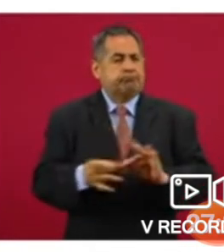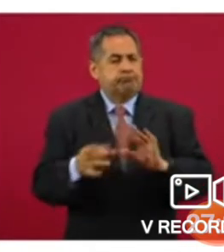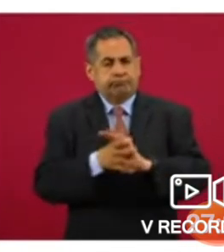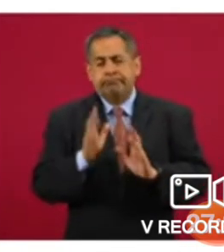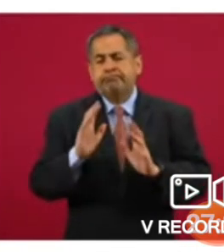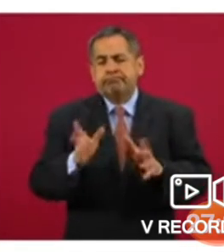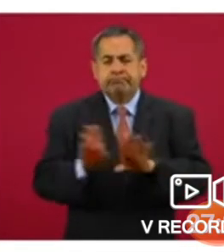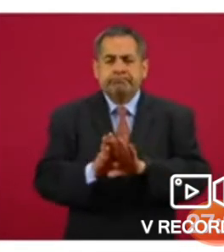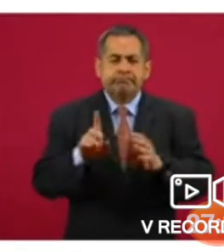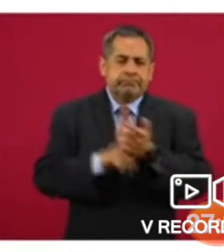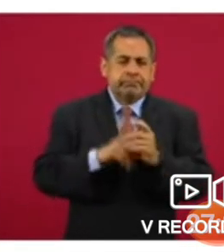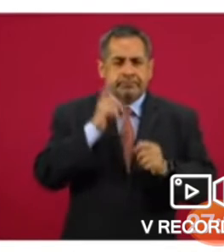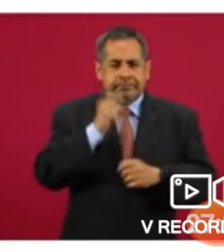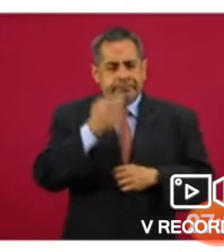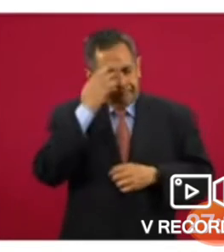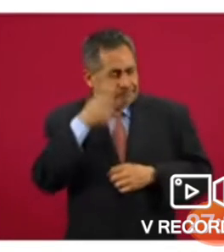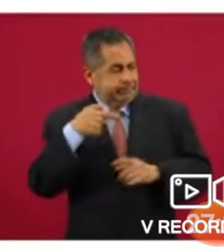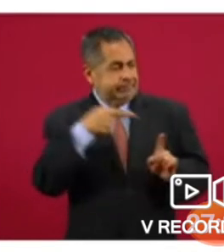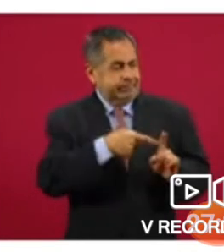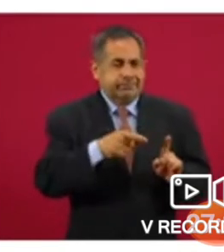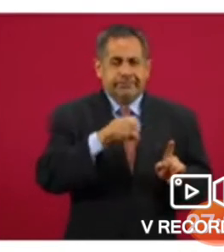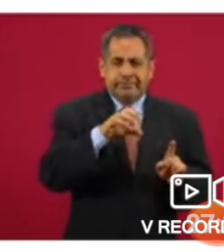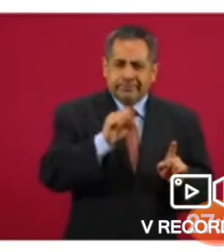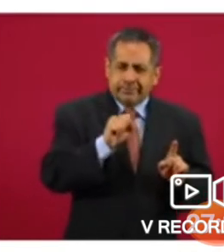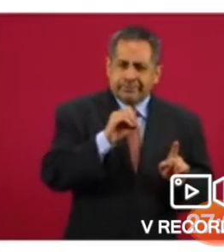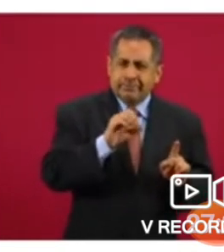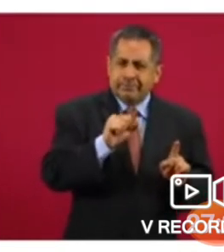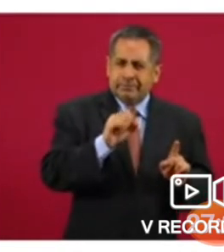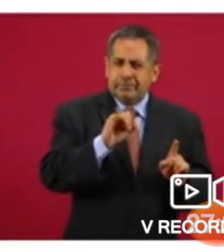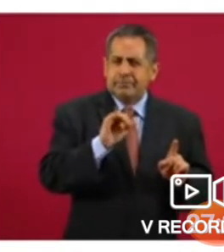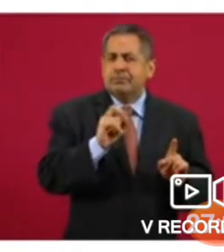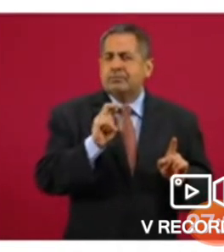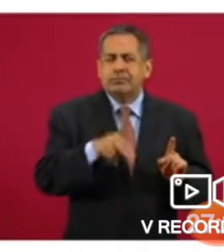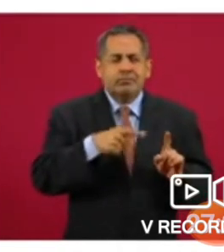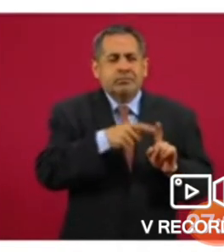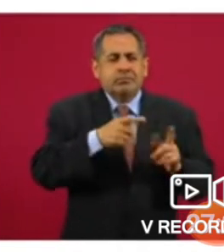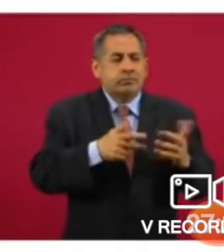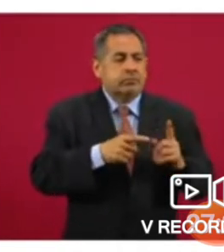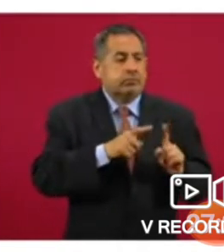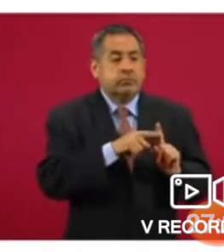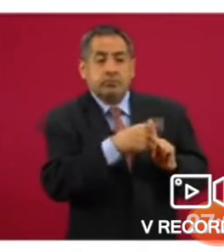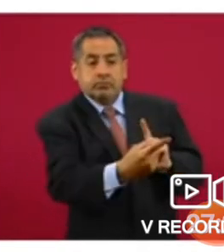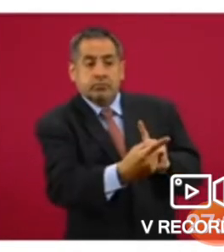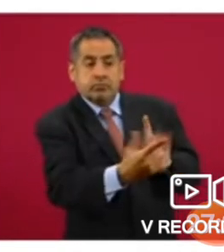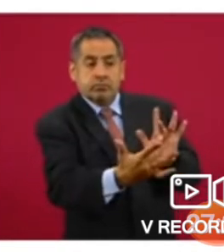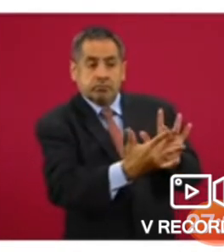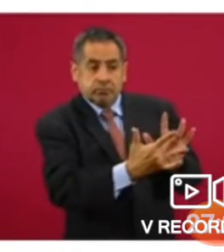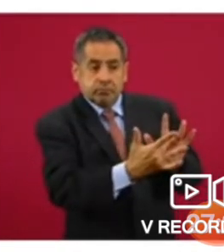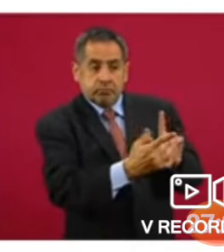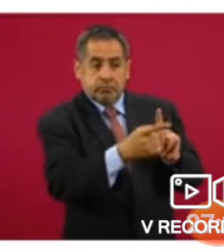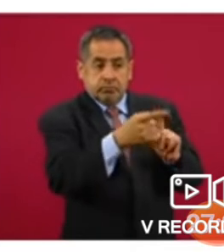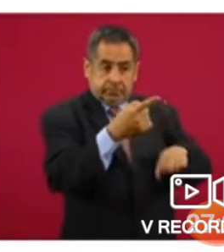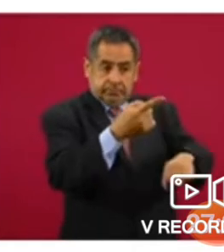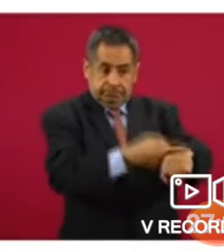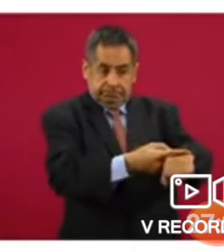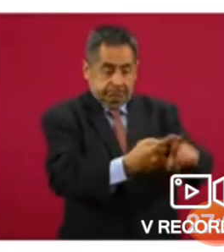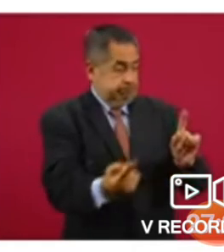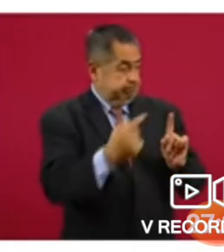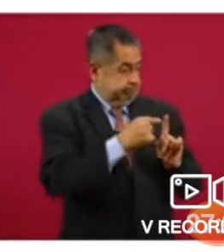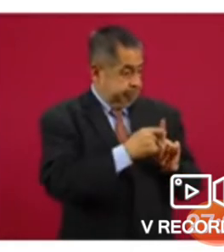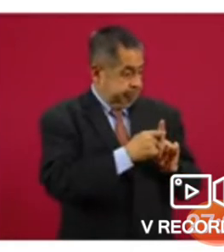definición operacional de caso para ampliar la capacidad de detección. Ese es el propósito. En México y en el mundo, muchos países